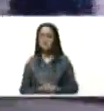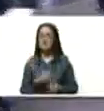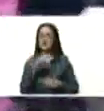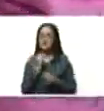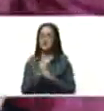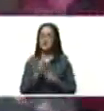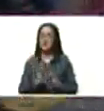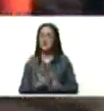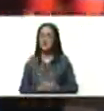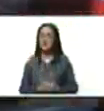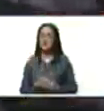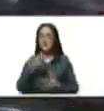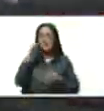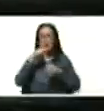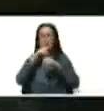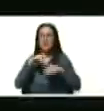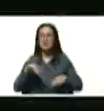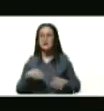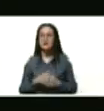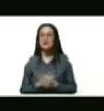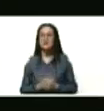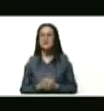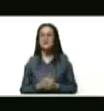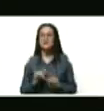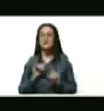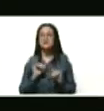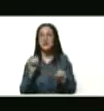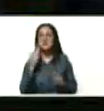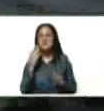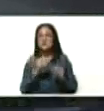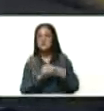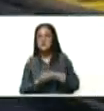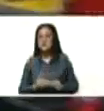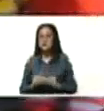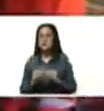Metro. Que Dios me lo bendiga. Ya están montando la unidad de condensación, ¿ves?